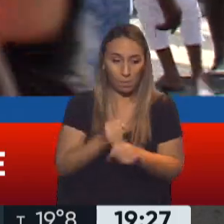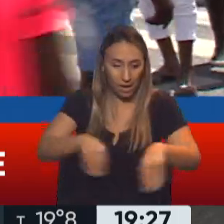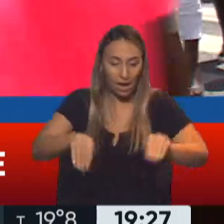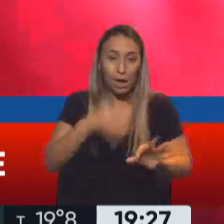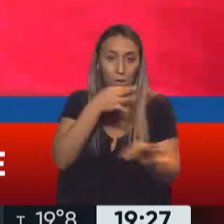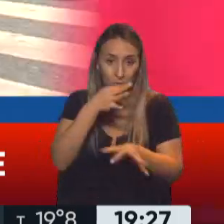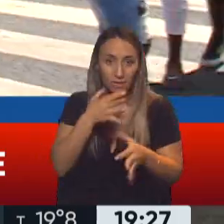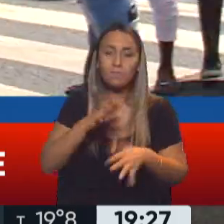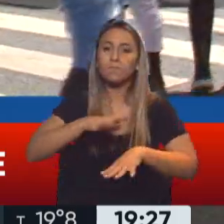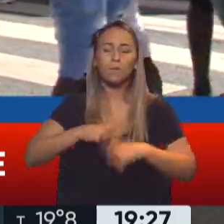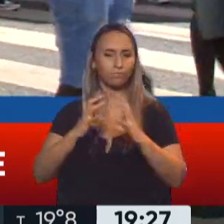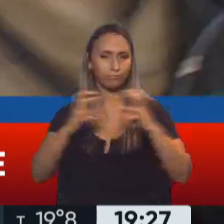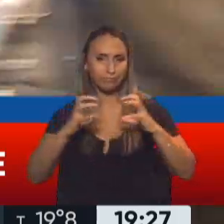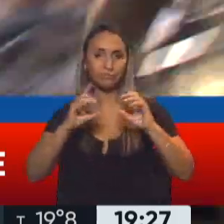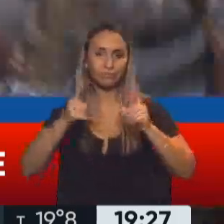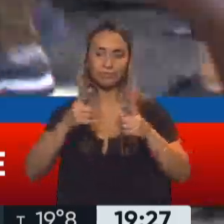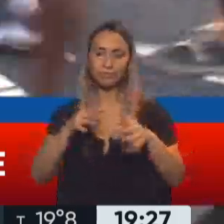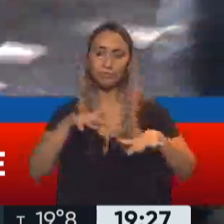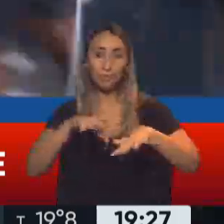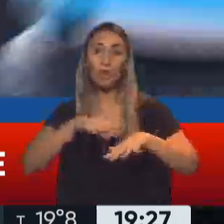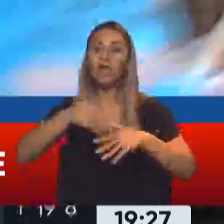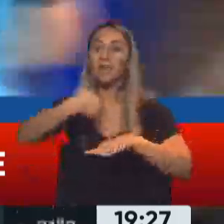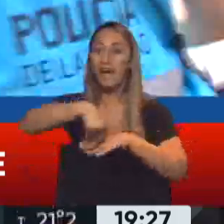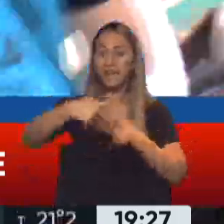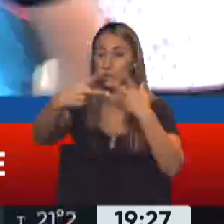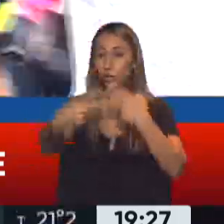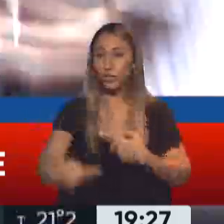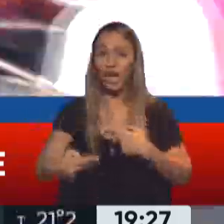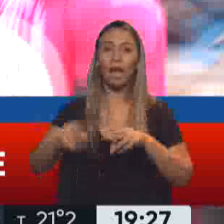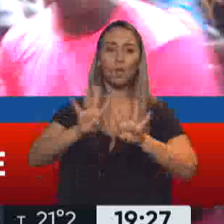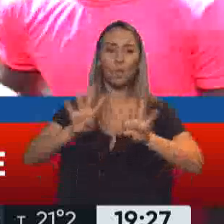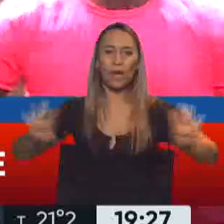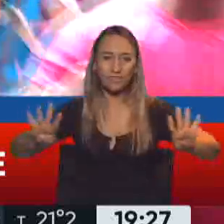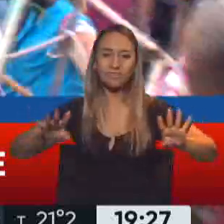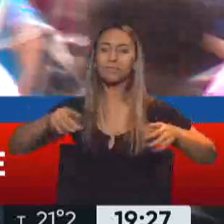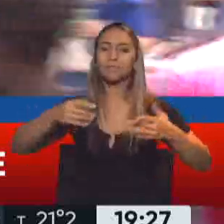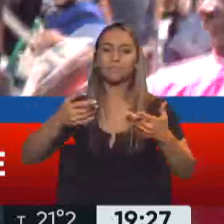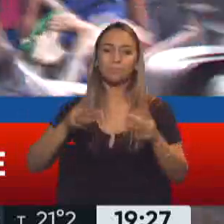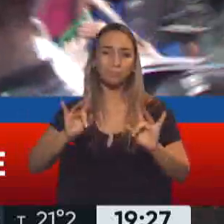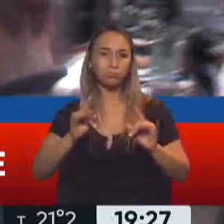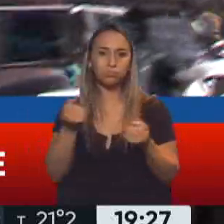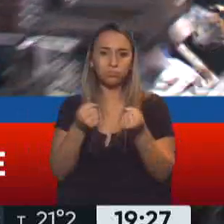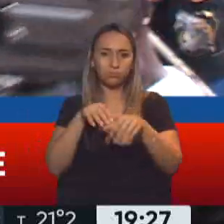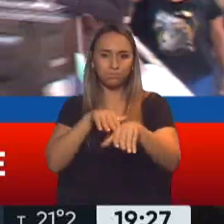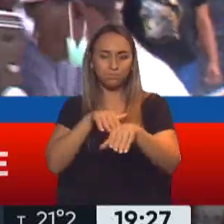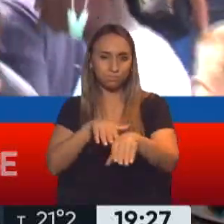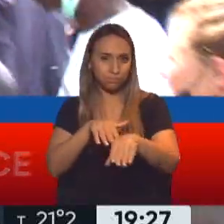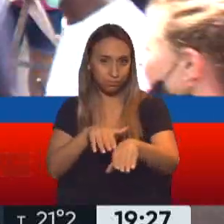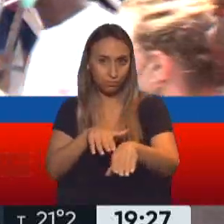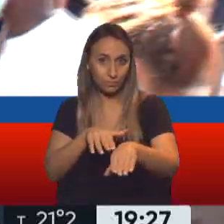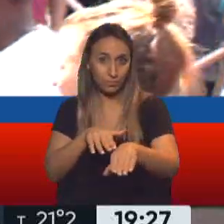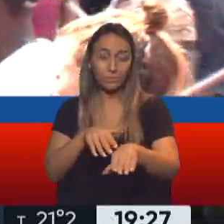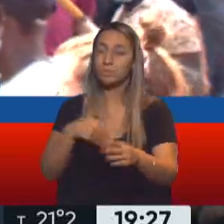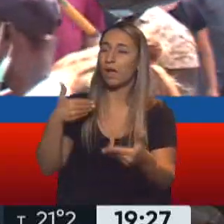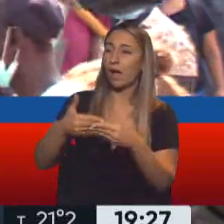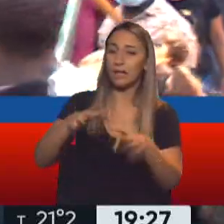y momentos de tensión, además de calles cortadas y valladas que complicaron el tránsito en la zona. Hasta el